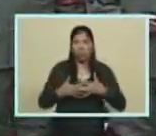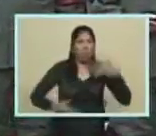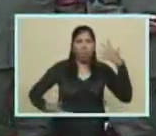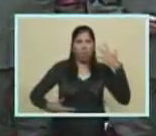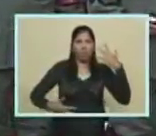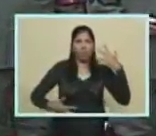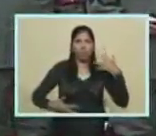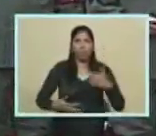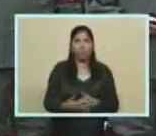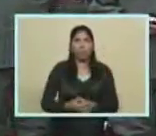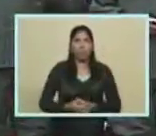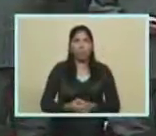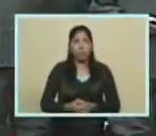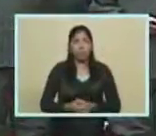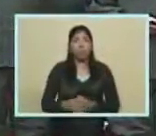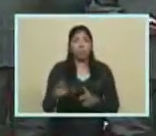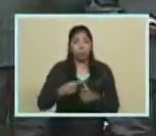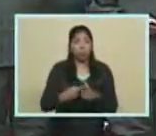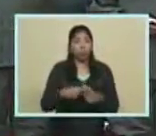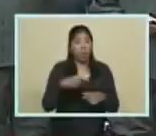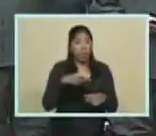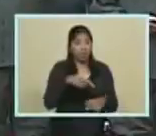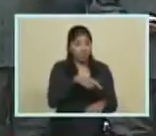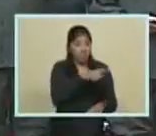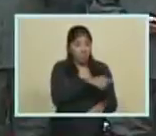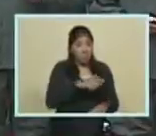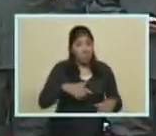Y habían utilizado las fuerzas militares